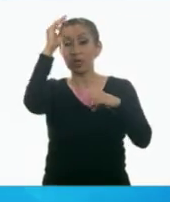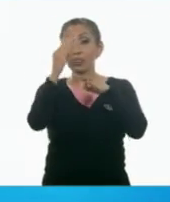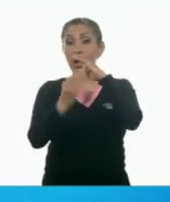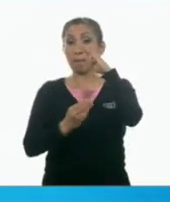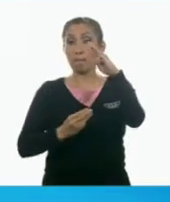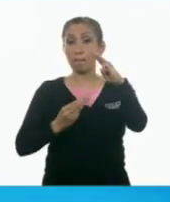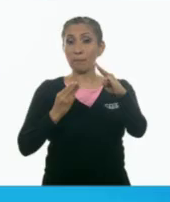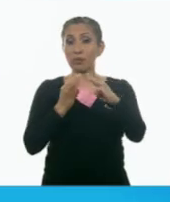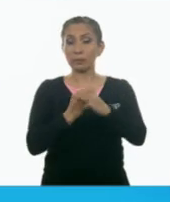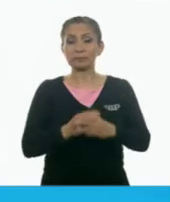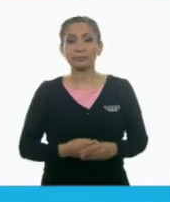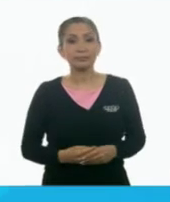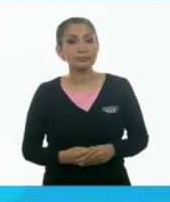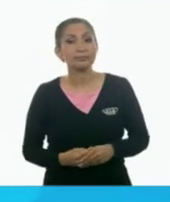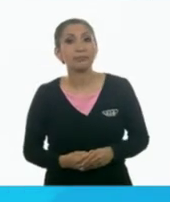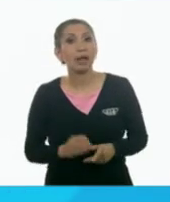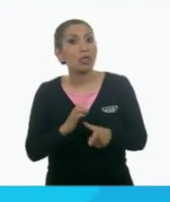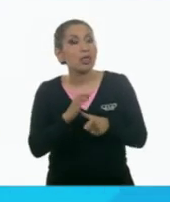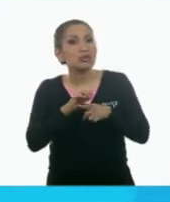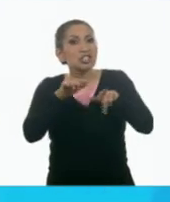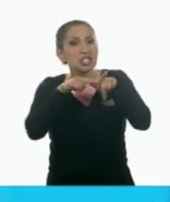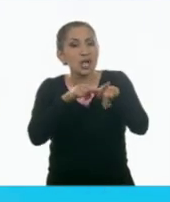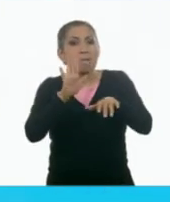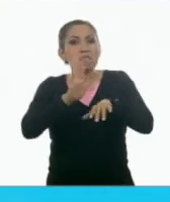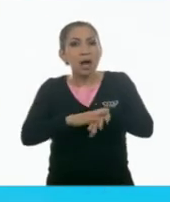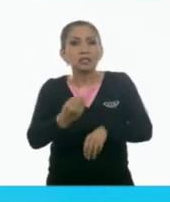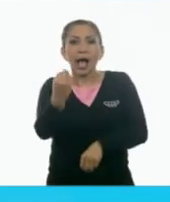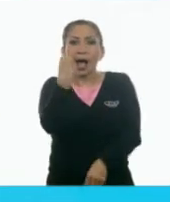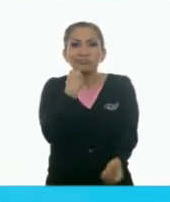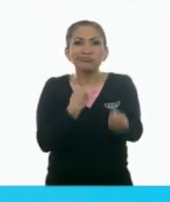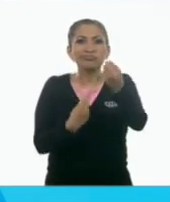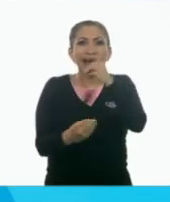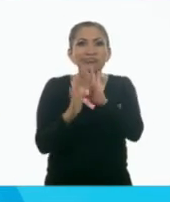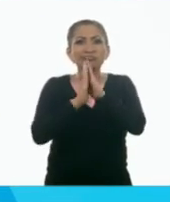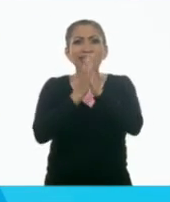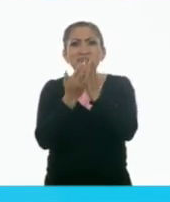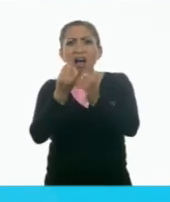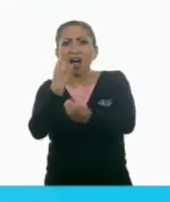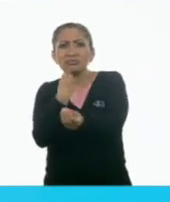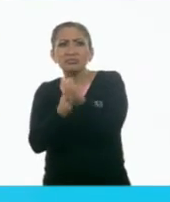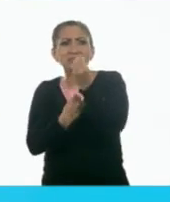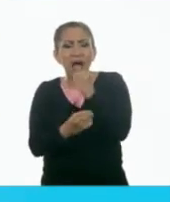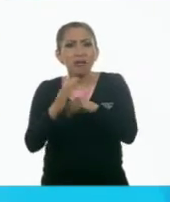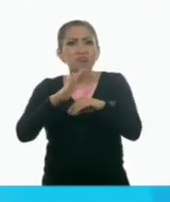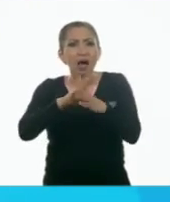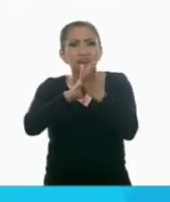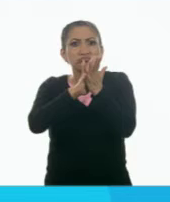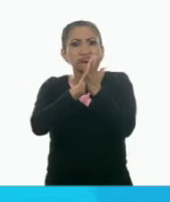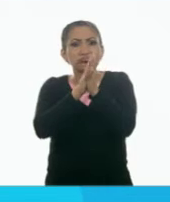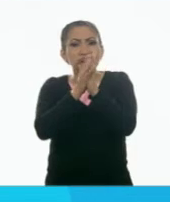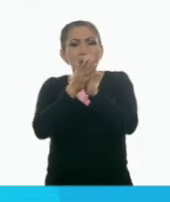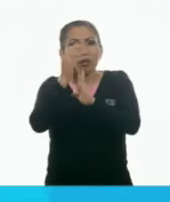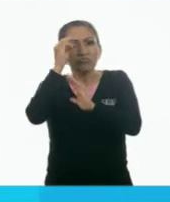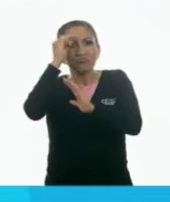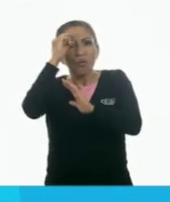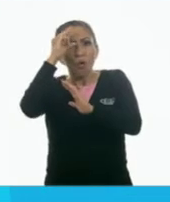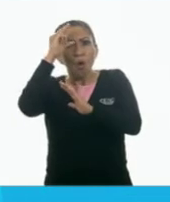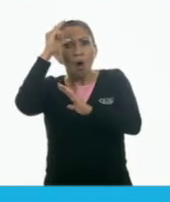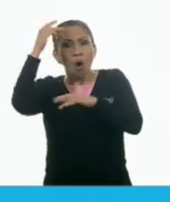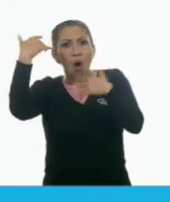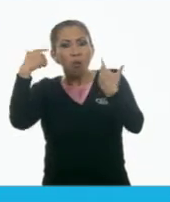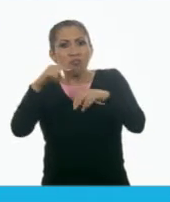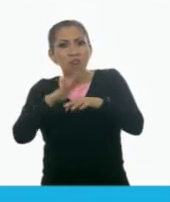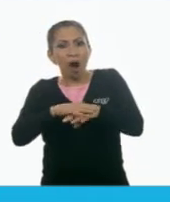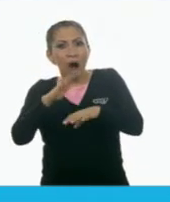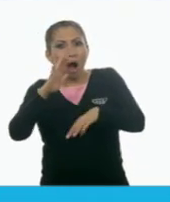mundo. Así que siguió comiendo libros. Y se fue haciendo más listo, y más